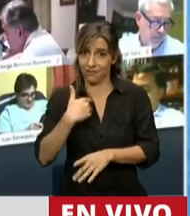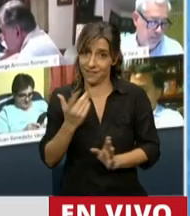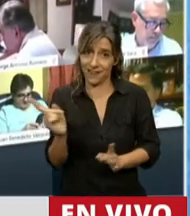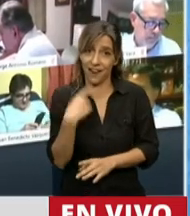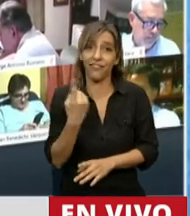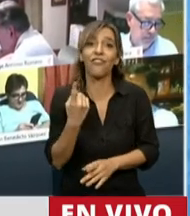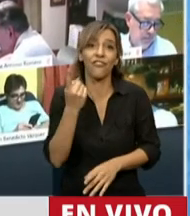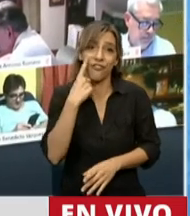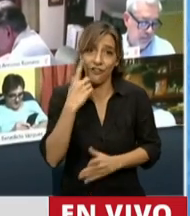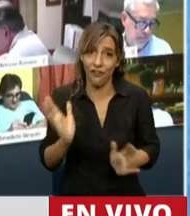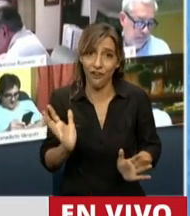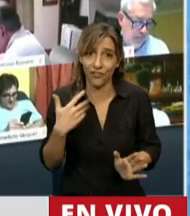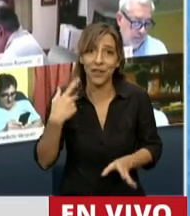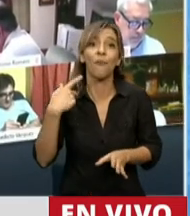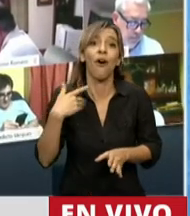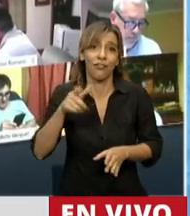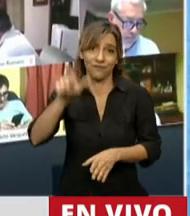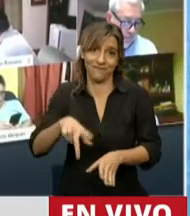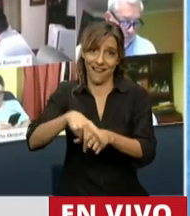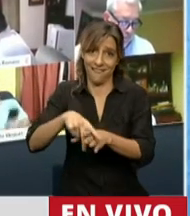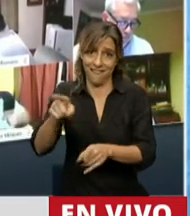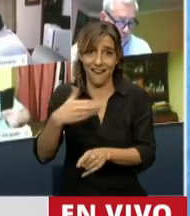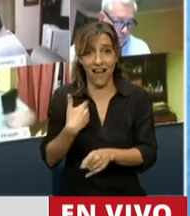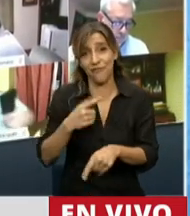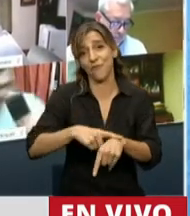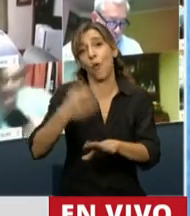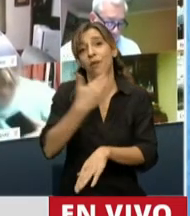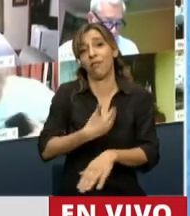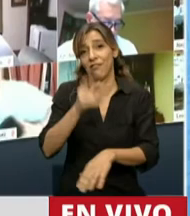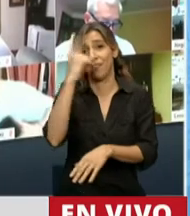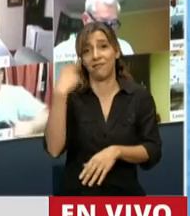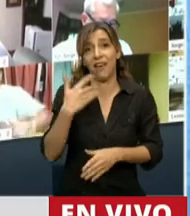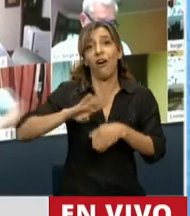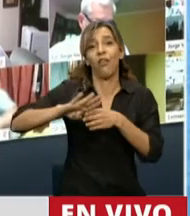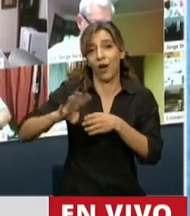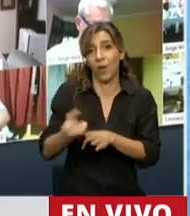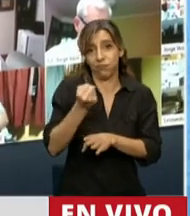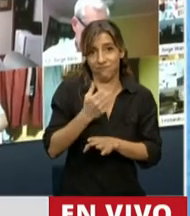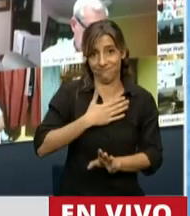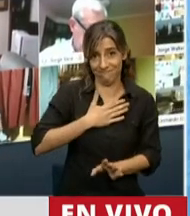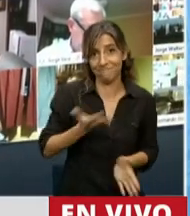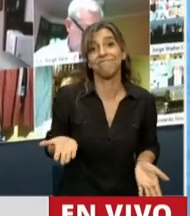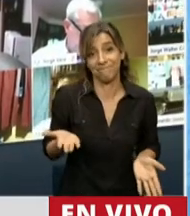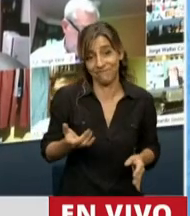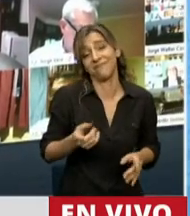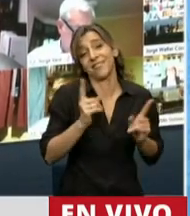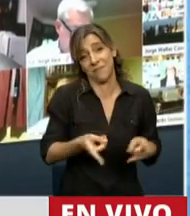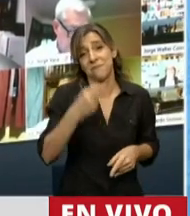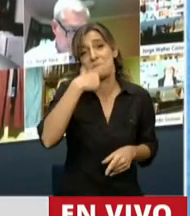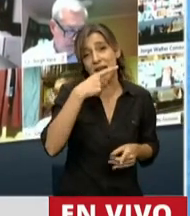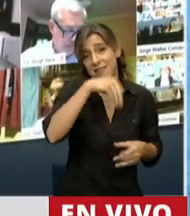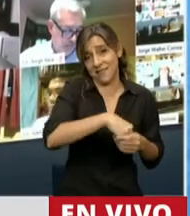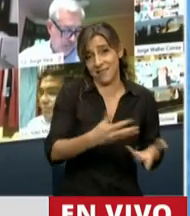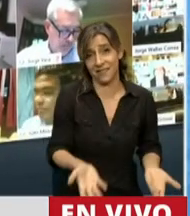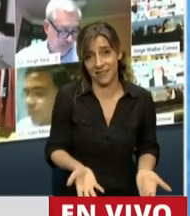suena, desestatizó las deudas, entre ellos al Grupo Macri. Este fallo expresaba la existencia de un vínculo explícito entre deuda